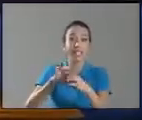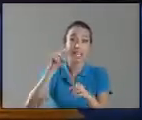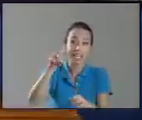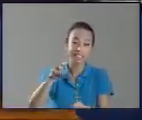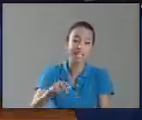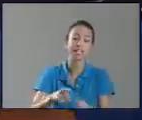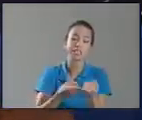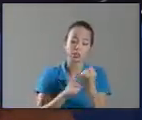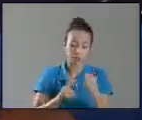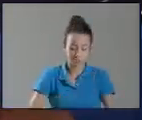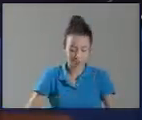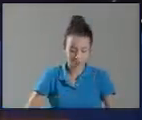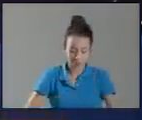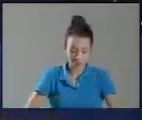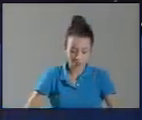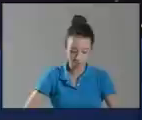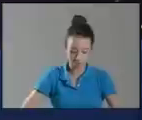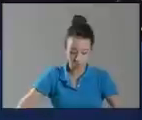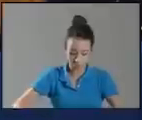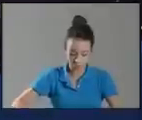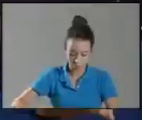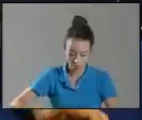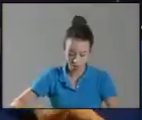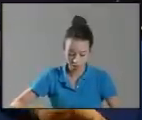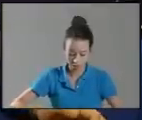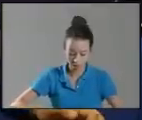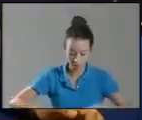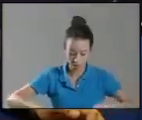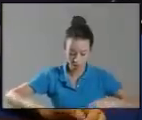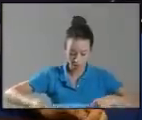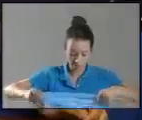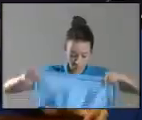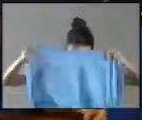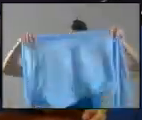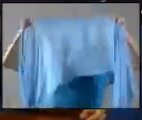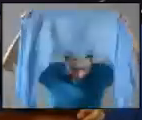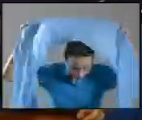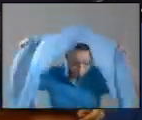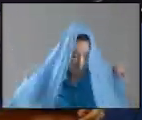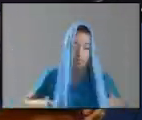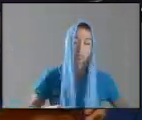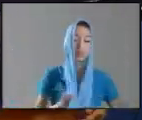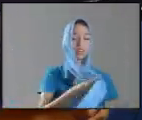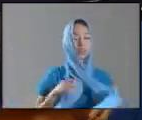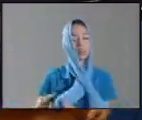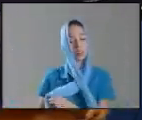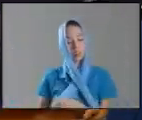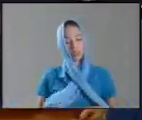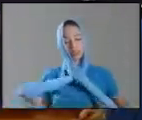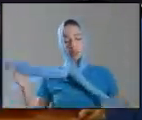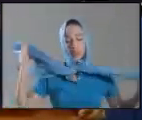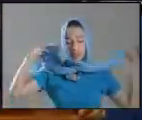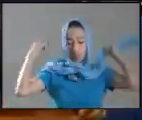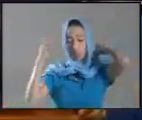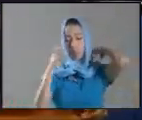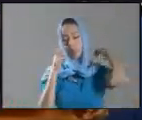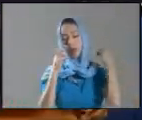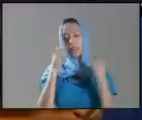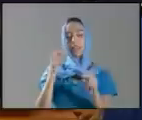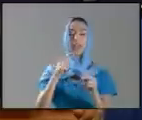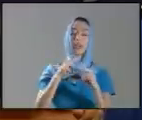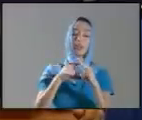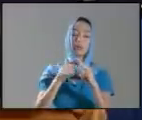para poder suplicarle al Señor que nos ayude a entender un poquitito más de ese aspecto tan maravilloso del Evangelio.